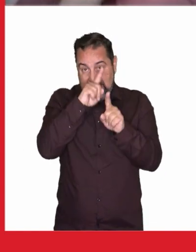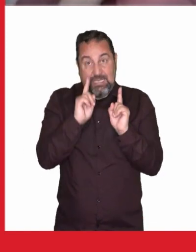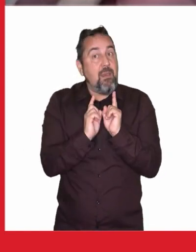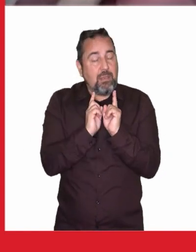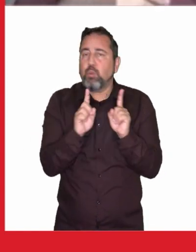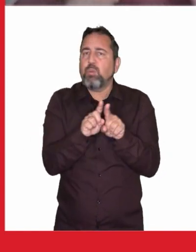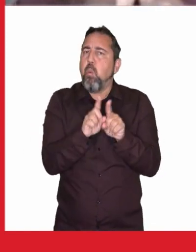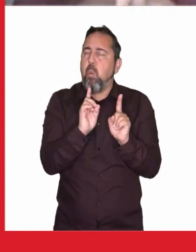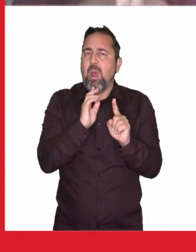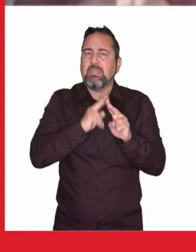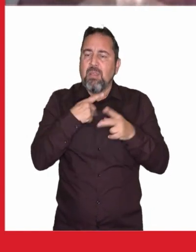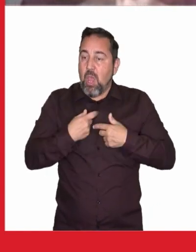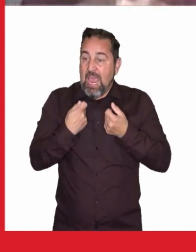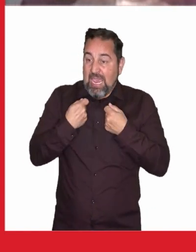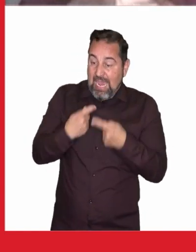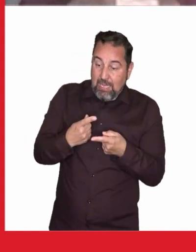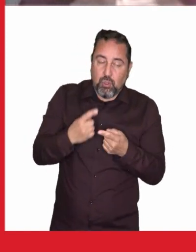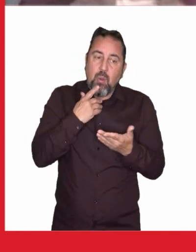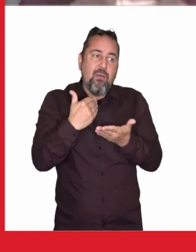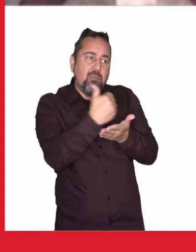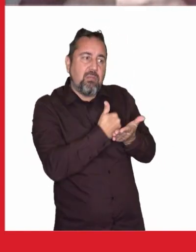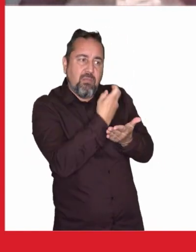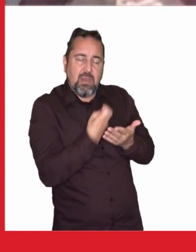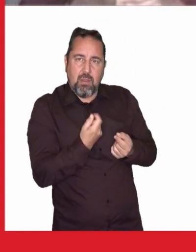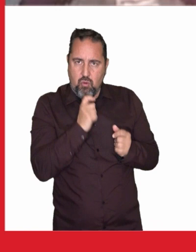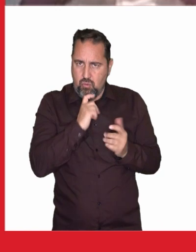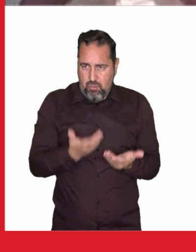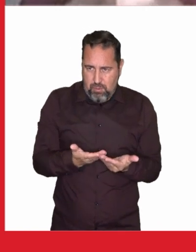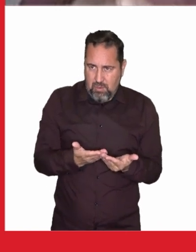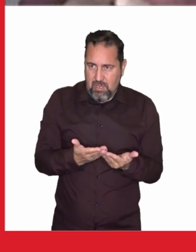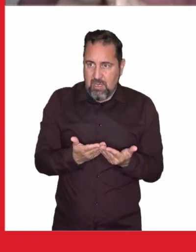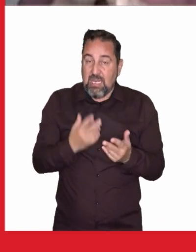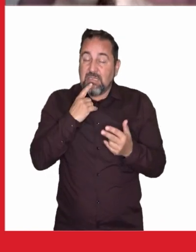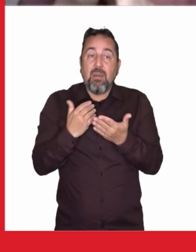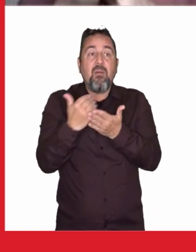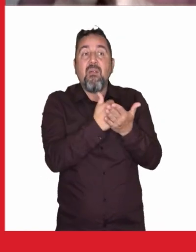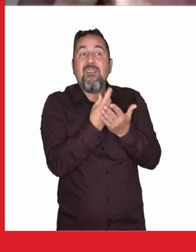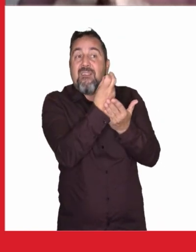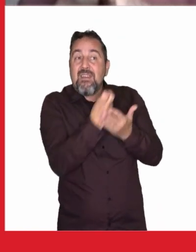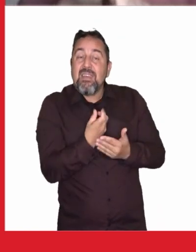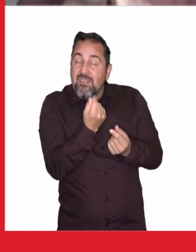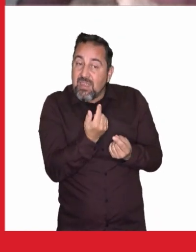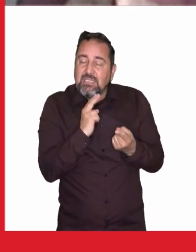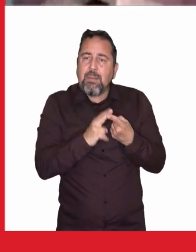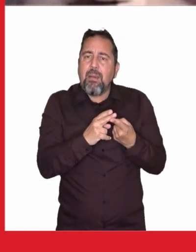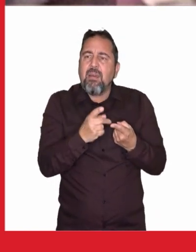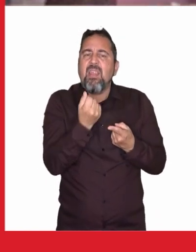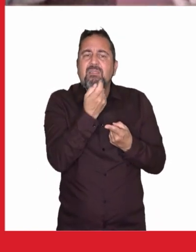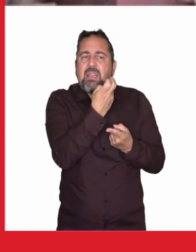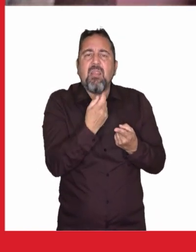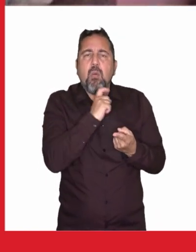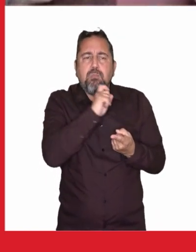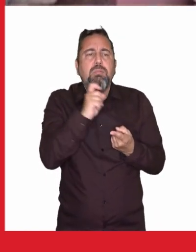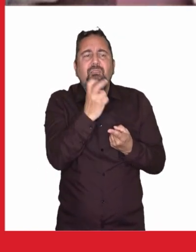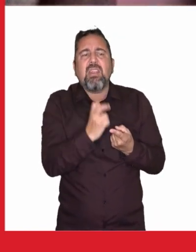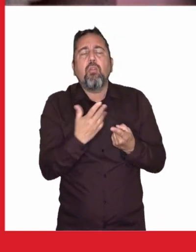Eso en cuanto a la frecuencia, ¿vale? Y luego, tener en cuenta que no es lo mismo el tipo de gasto que la fuente de ingreso. ¿Sí? Con la fuente de